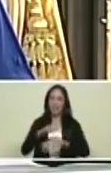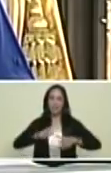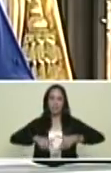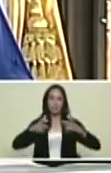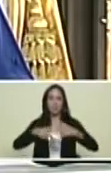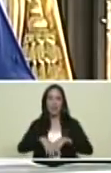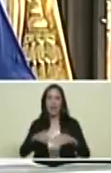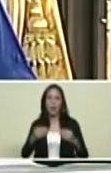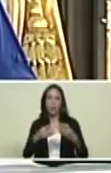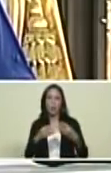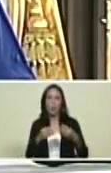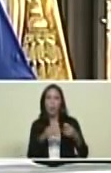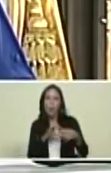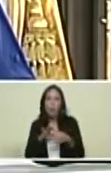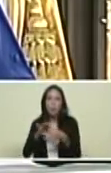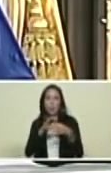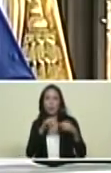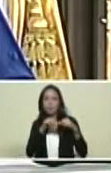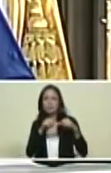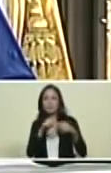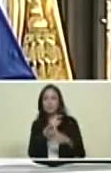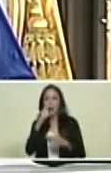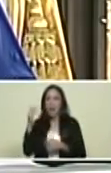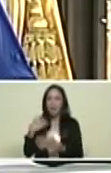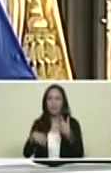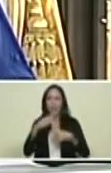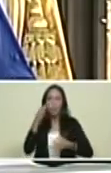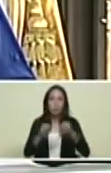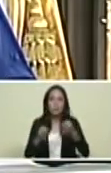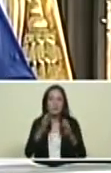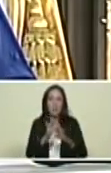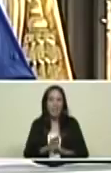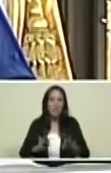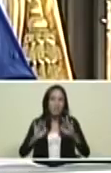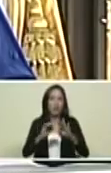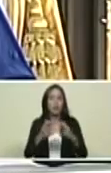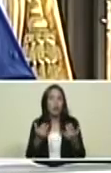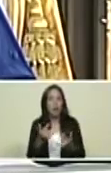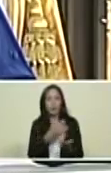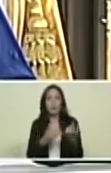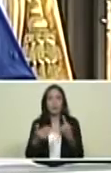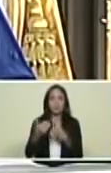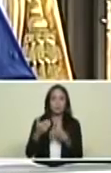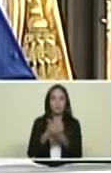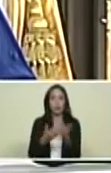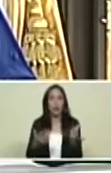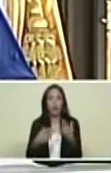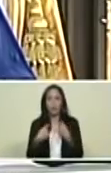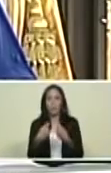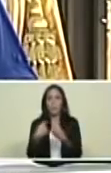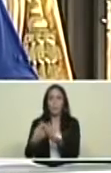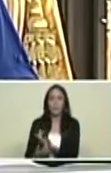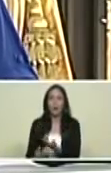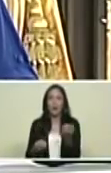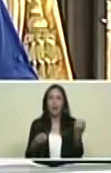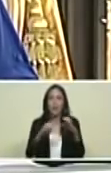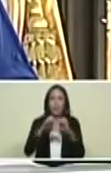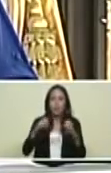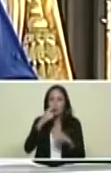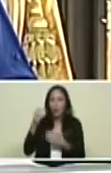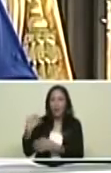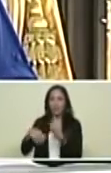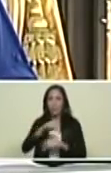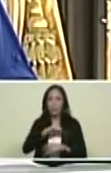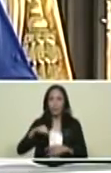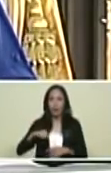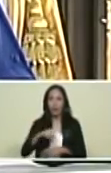de dependencia y de injusticia que nos ataba al capitalismo neoliberal. Los